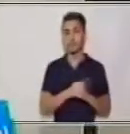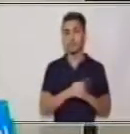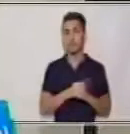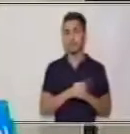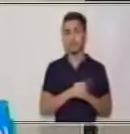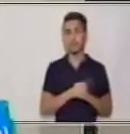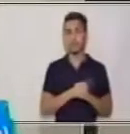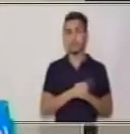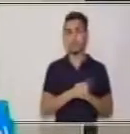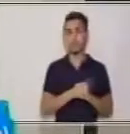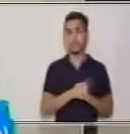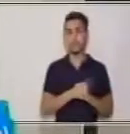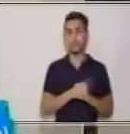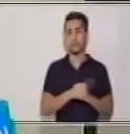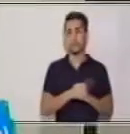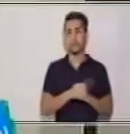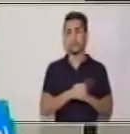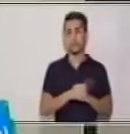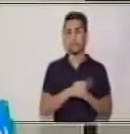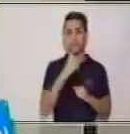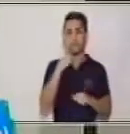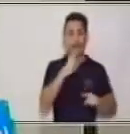X menos Y